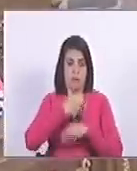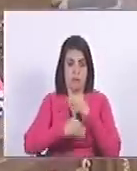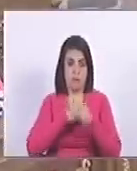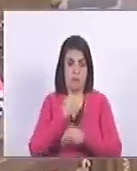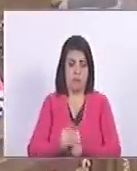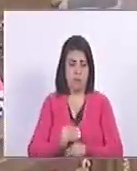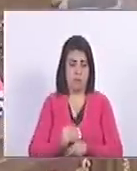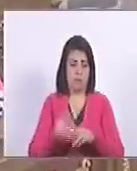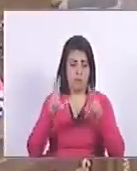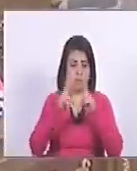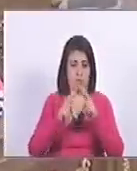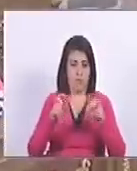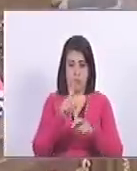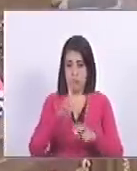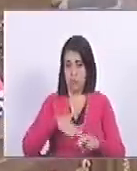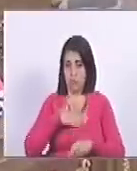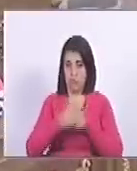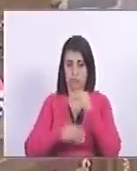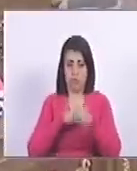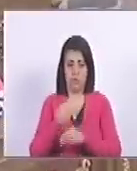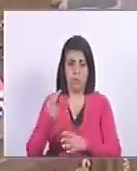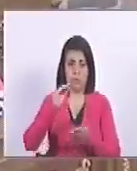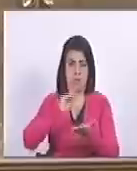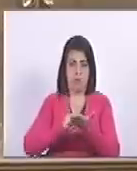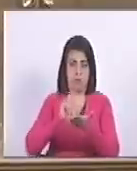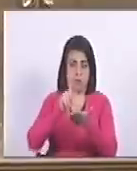una hipótesis negada es que ellos puedan